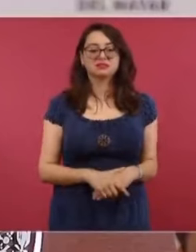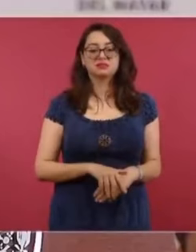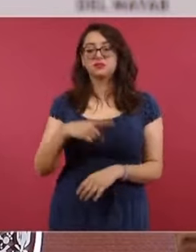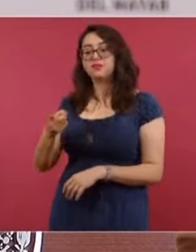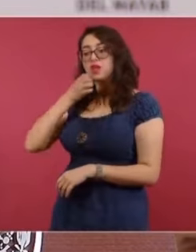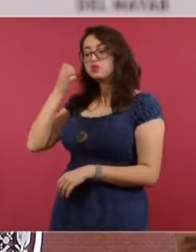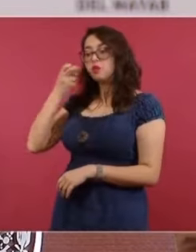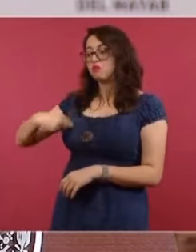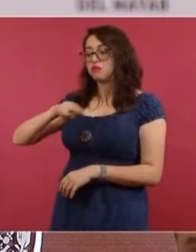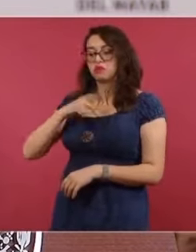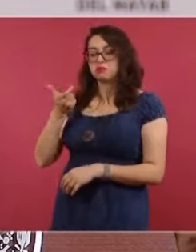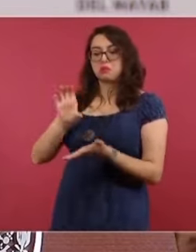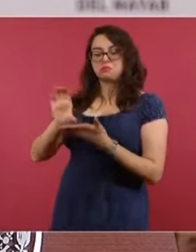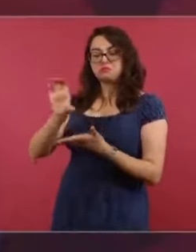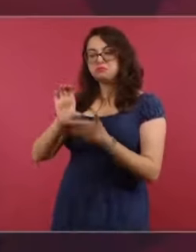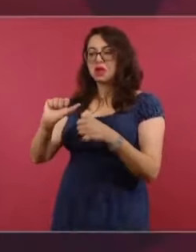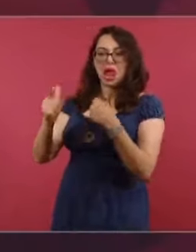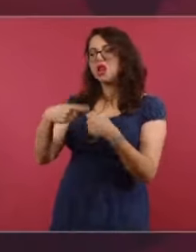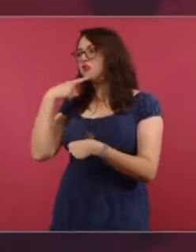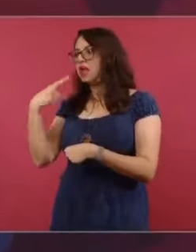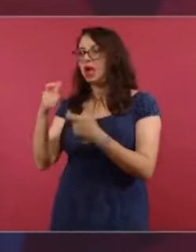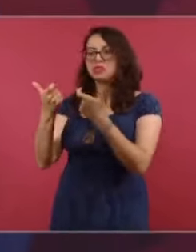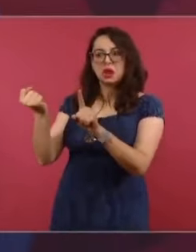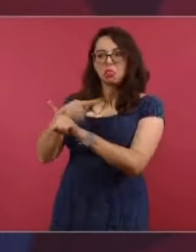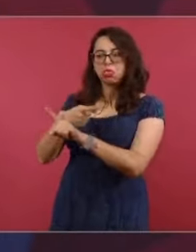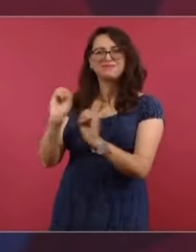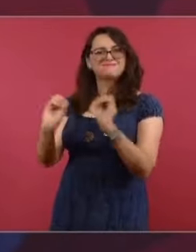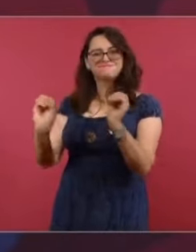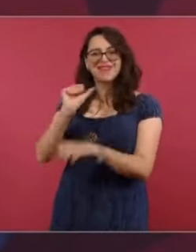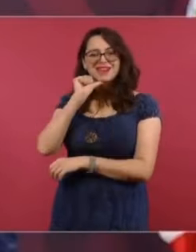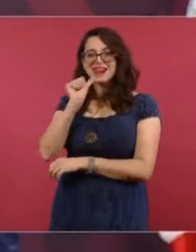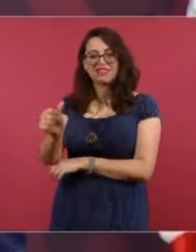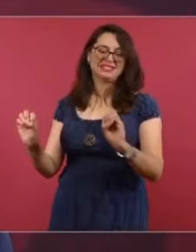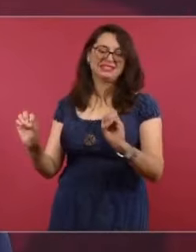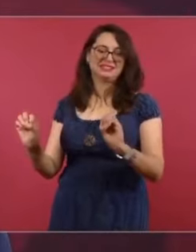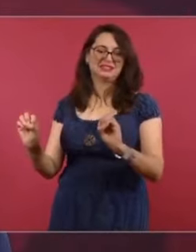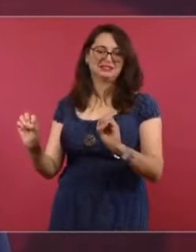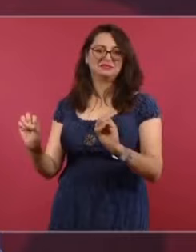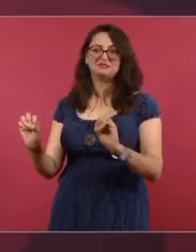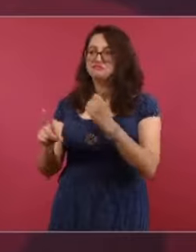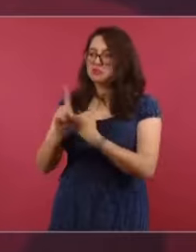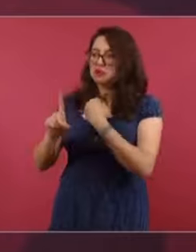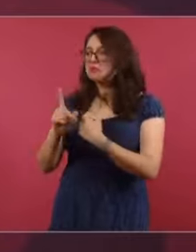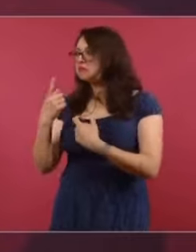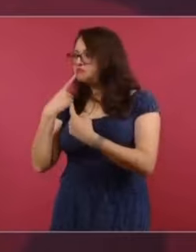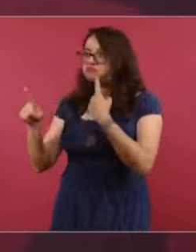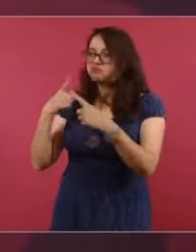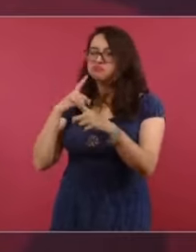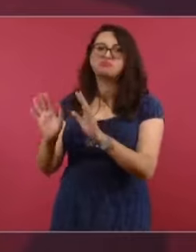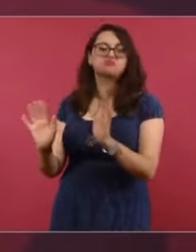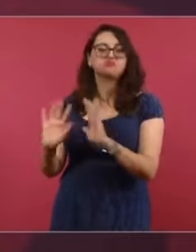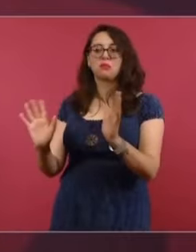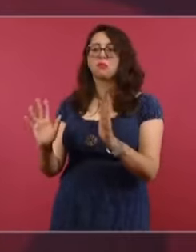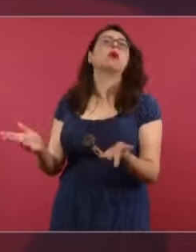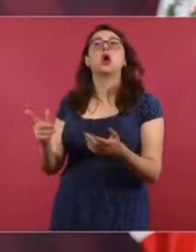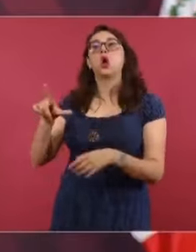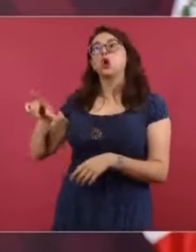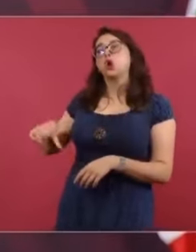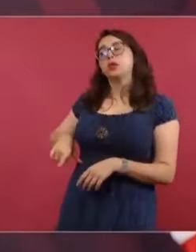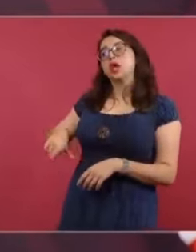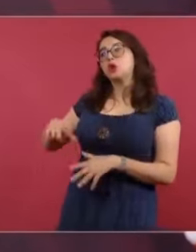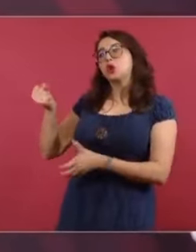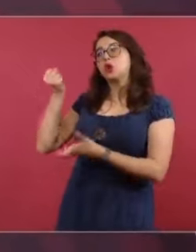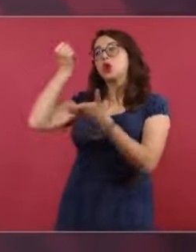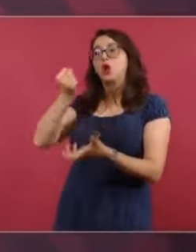La Escuela Es Nuestra. No hemos tenido ningún problema, no se han desviado los fondos y no hay intermediación ni de